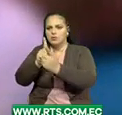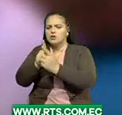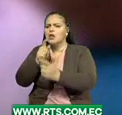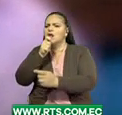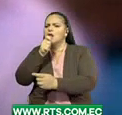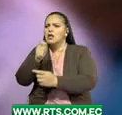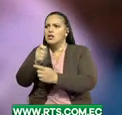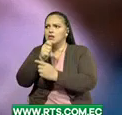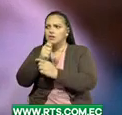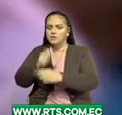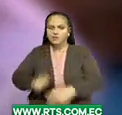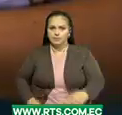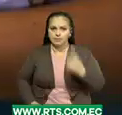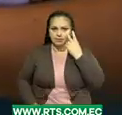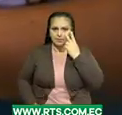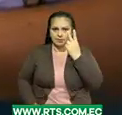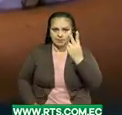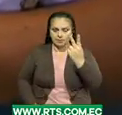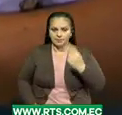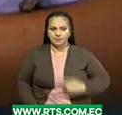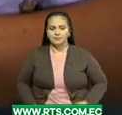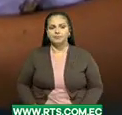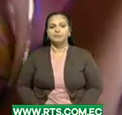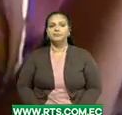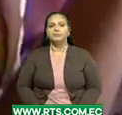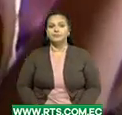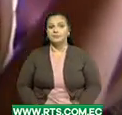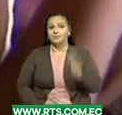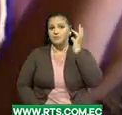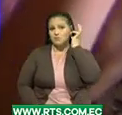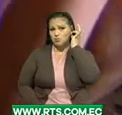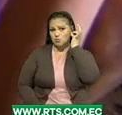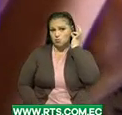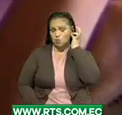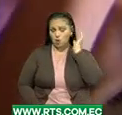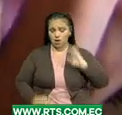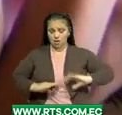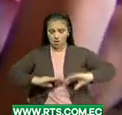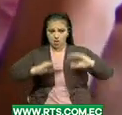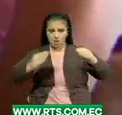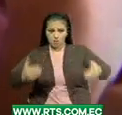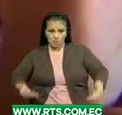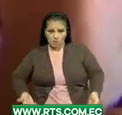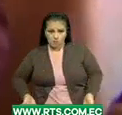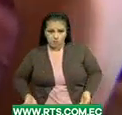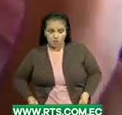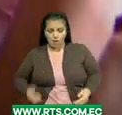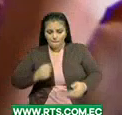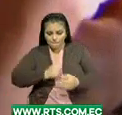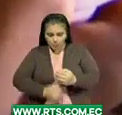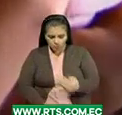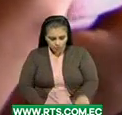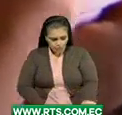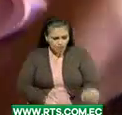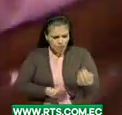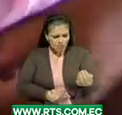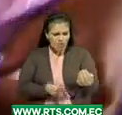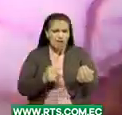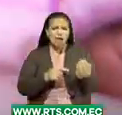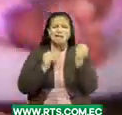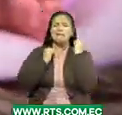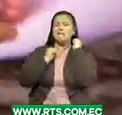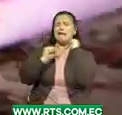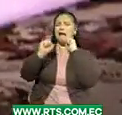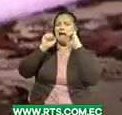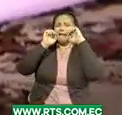El primer reto que enfrentan es nacer. Las primeras lágrimas de muchas que brotarán durante su contienda por el síndrome de